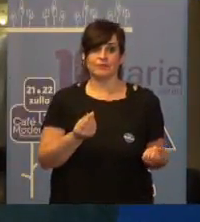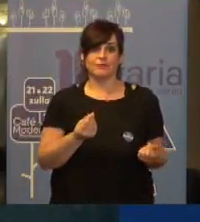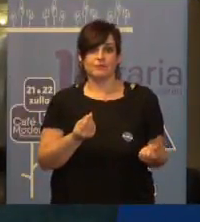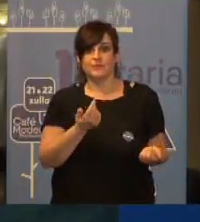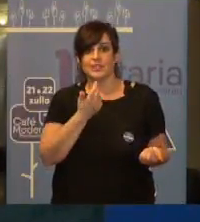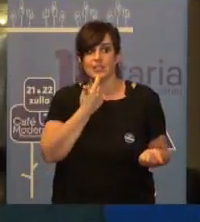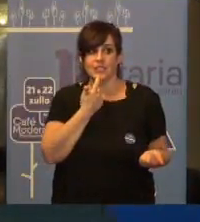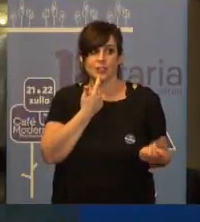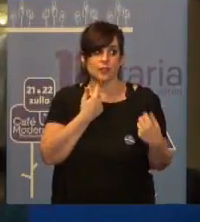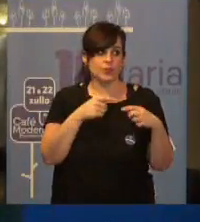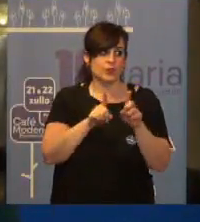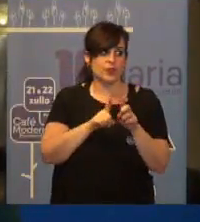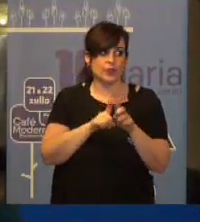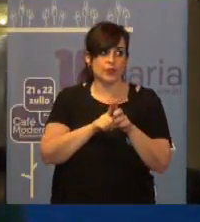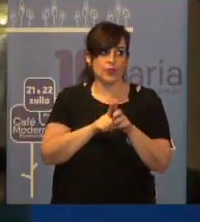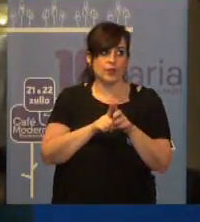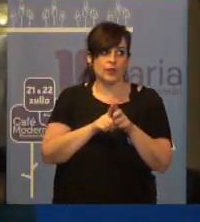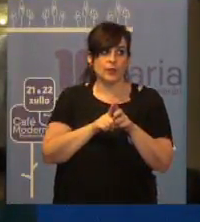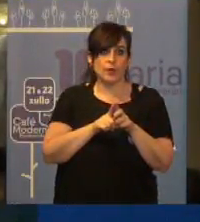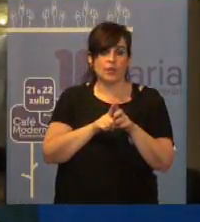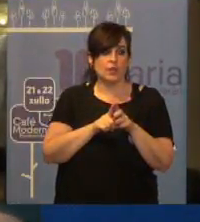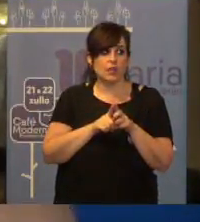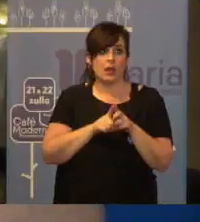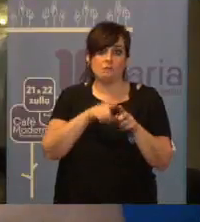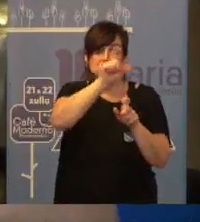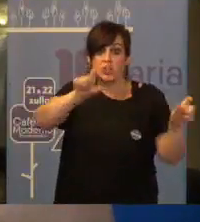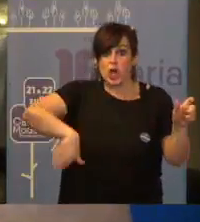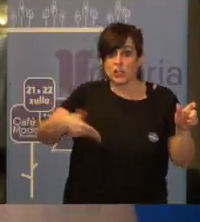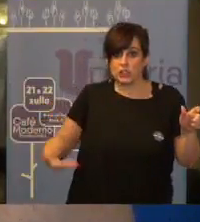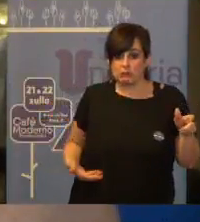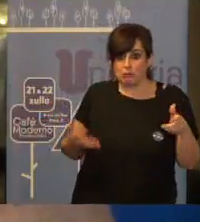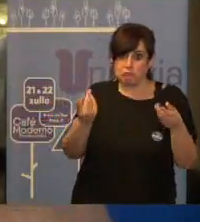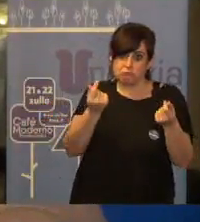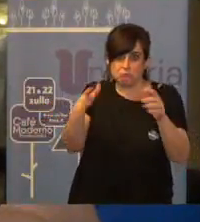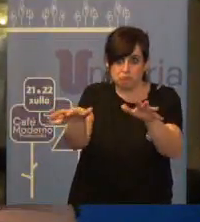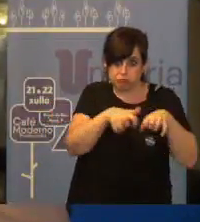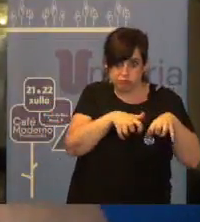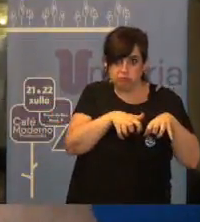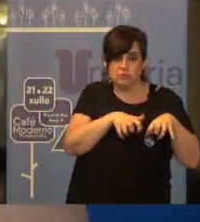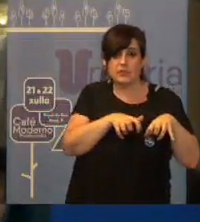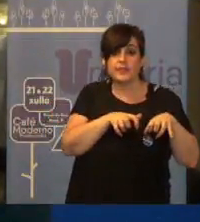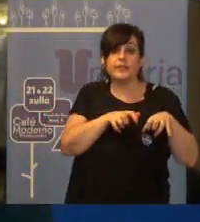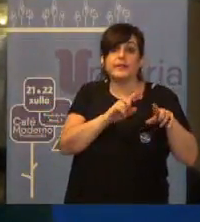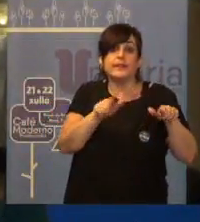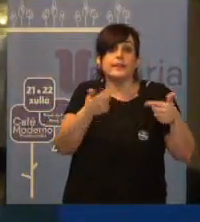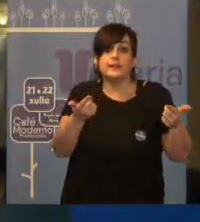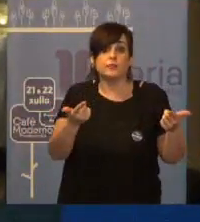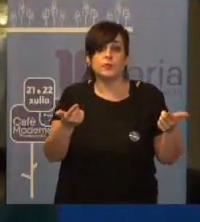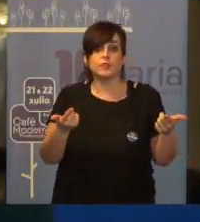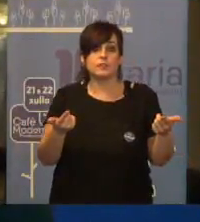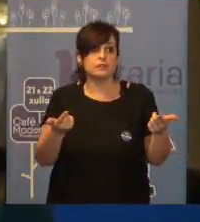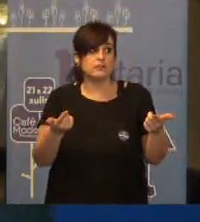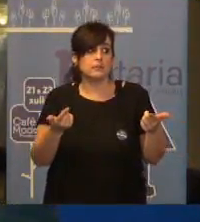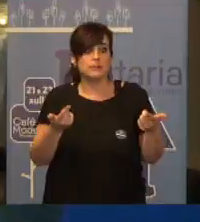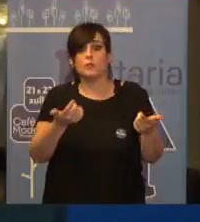digamos, os ricos se reservan unha parte do pastel maior e nunha correlación de forzas en que xa non hai, existe a